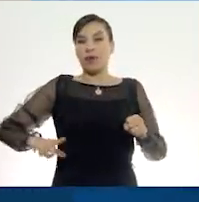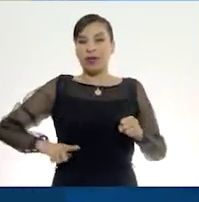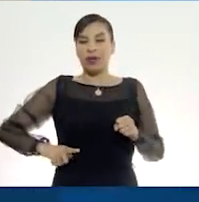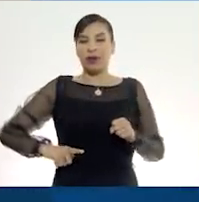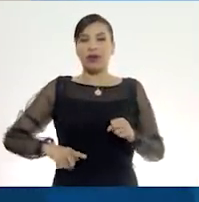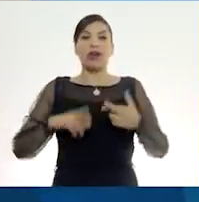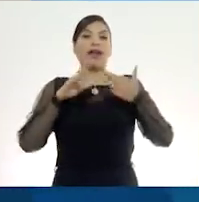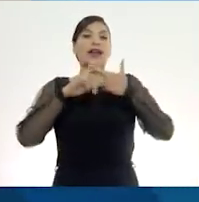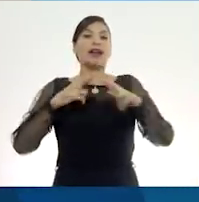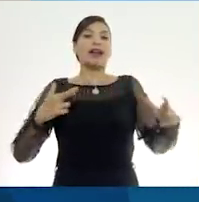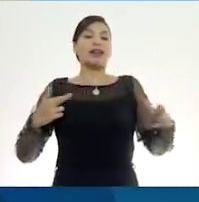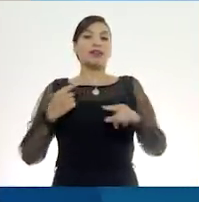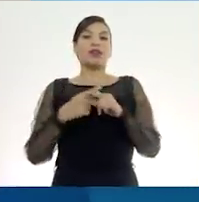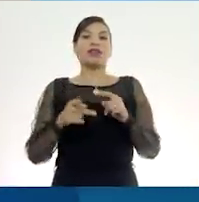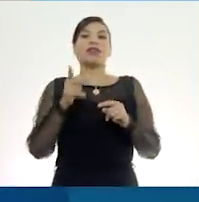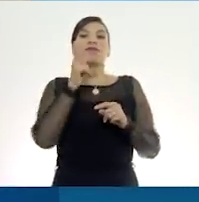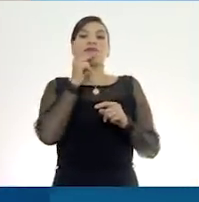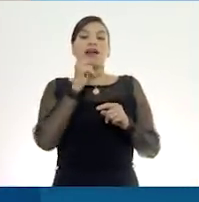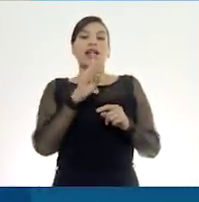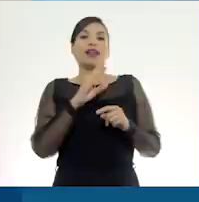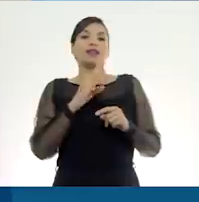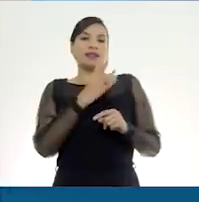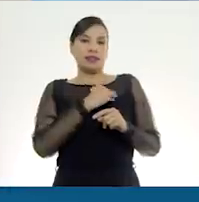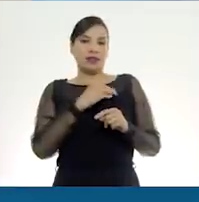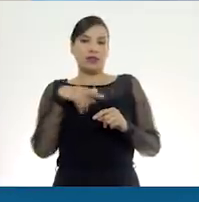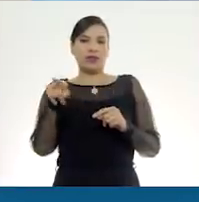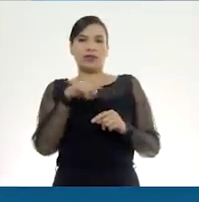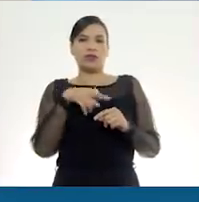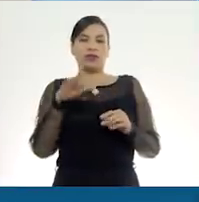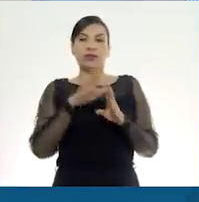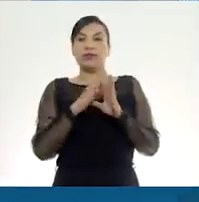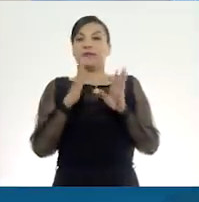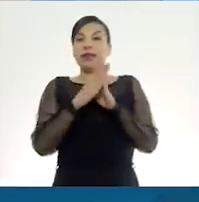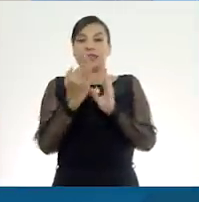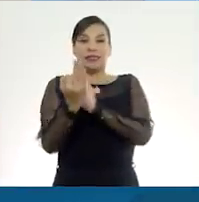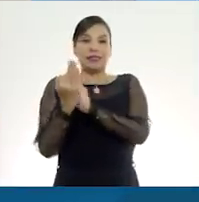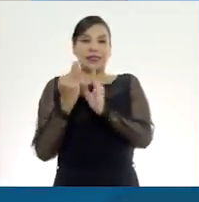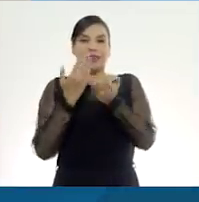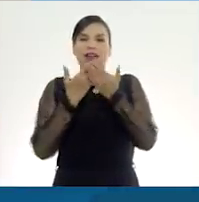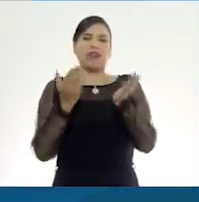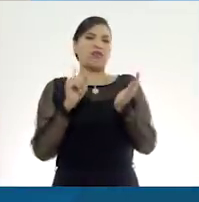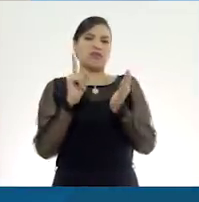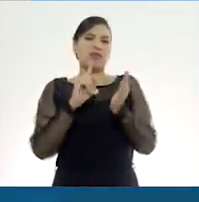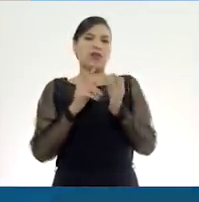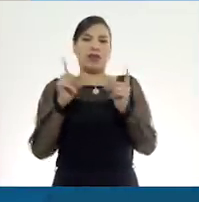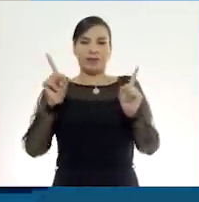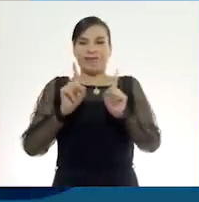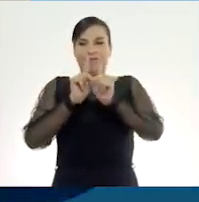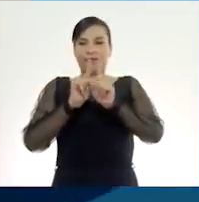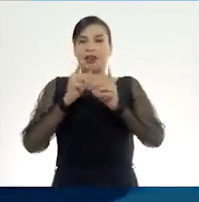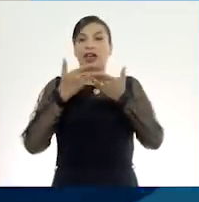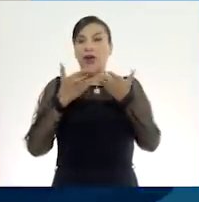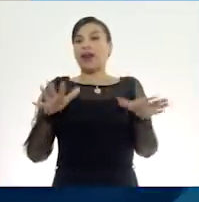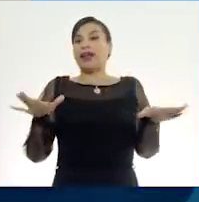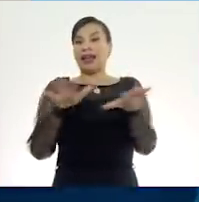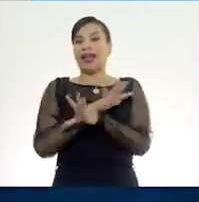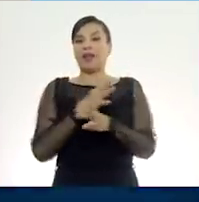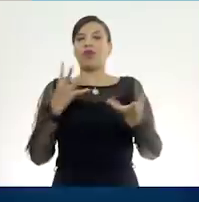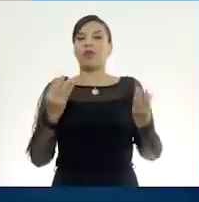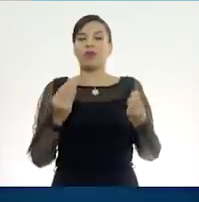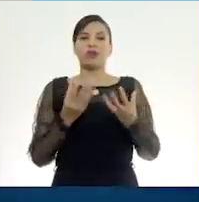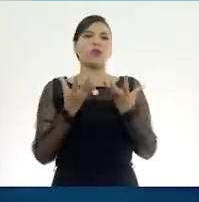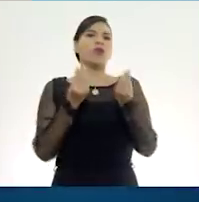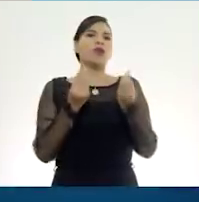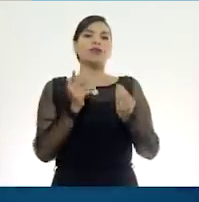Las relaciones entre papás e hijos, mamás e hijos no eran tan cercanas como son ahora. En eso sí ha habido un gran cambio.